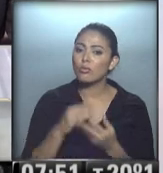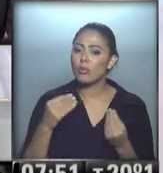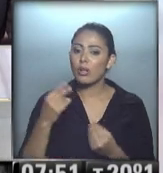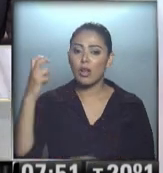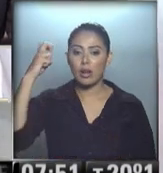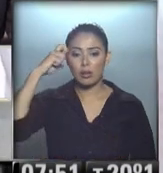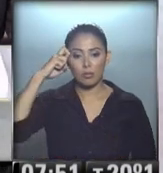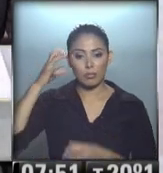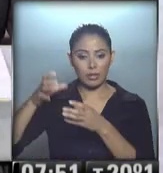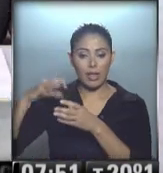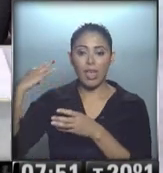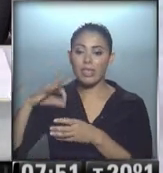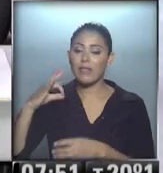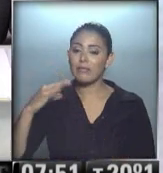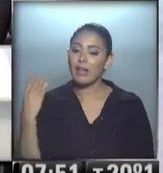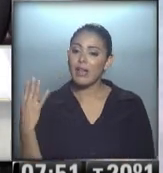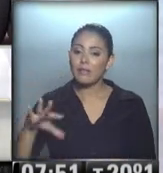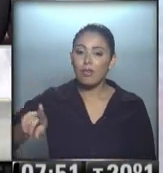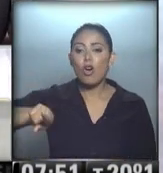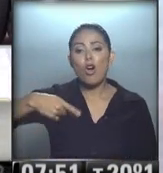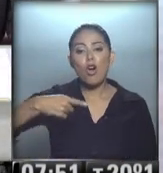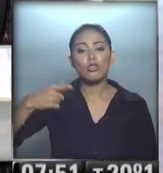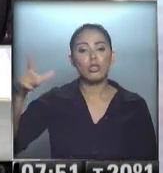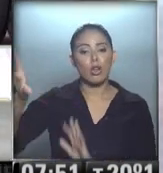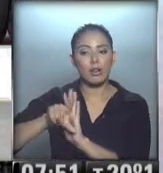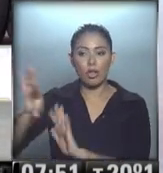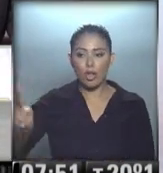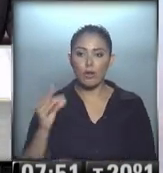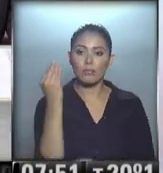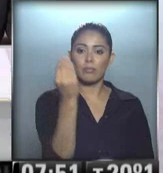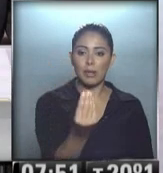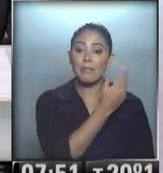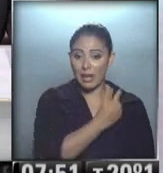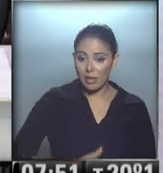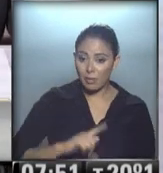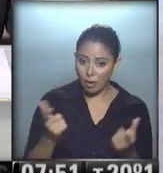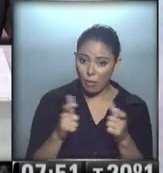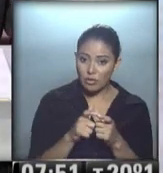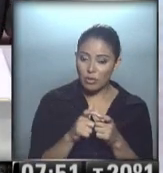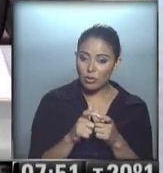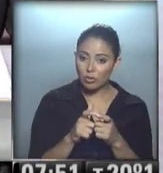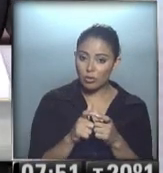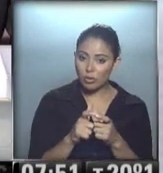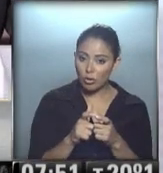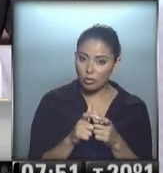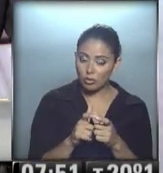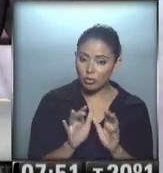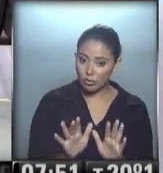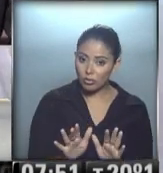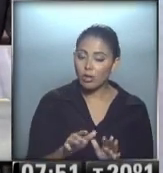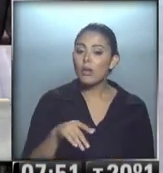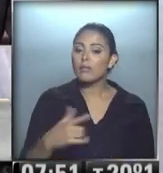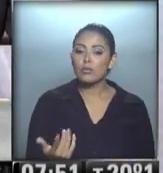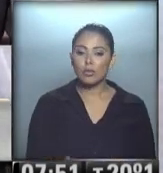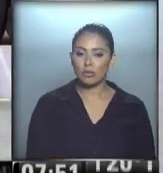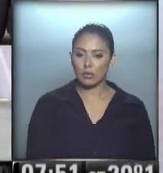Radical finalmente termine designando a otro legislador como presidente de esa comisión. Digamos, no va a